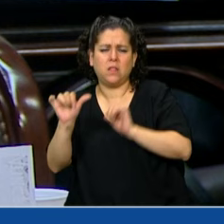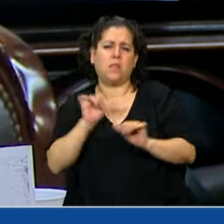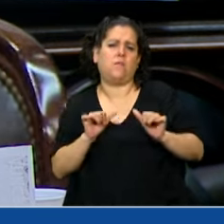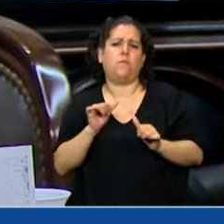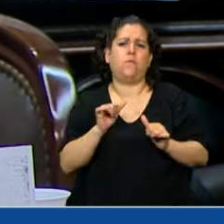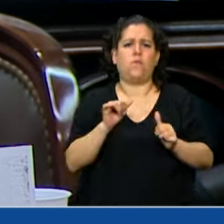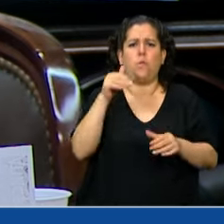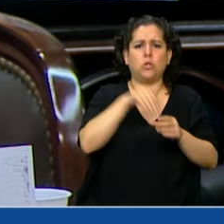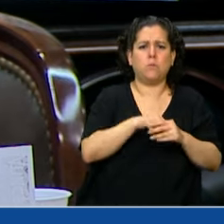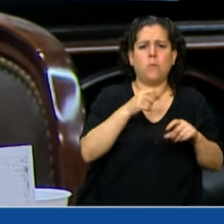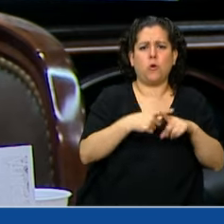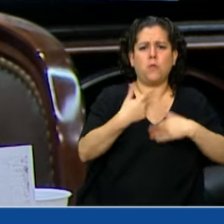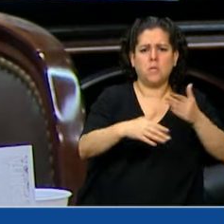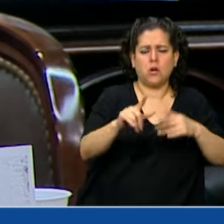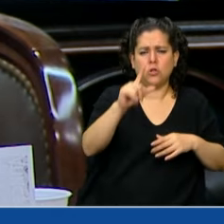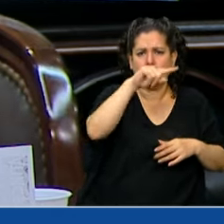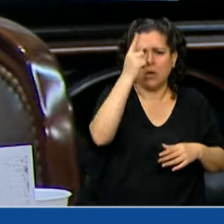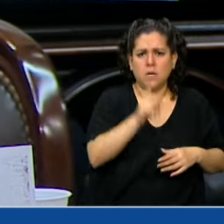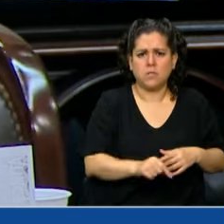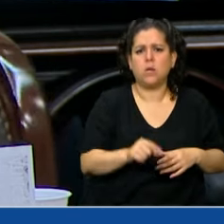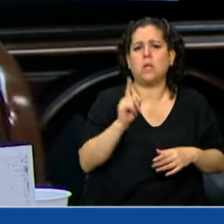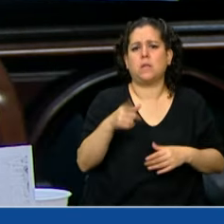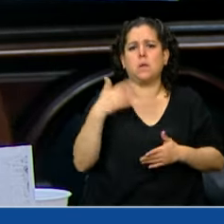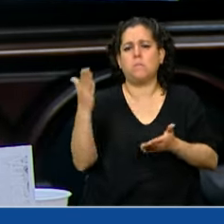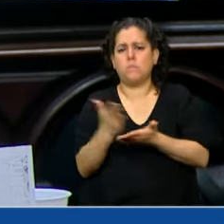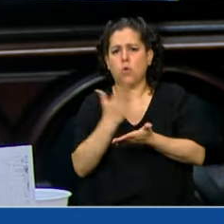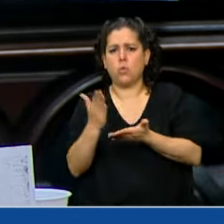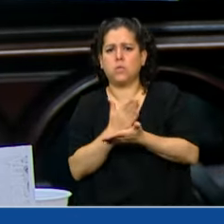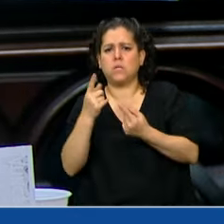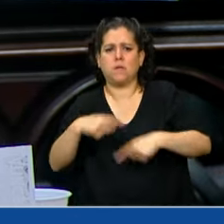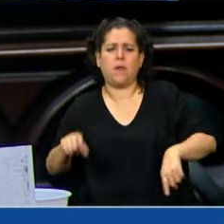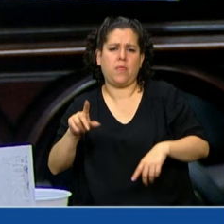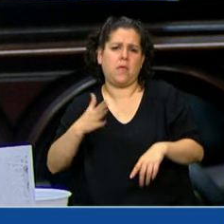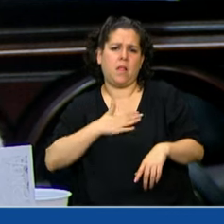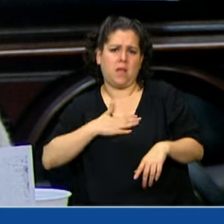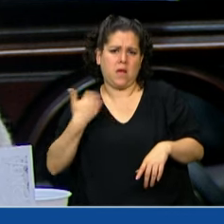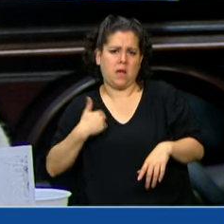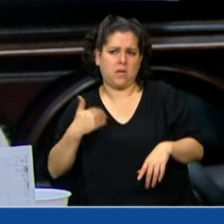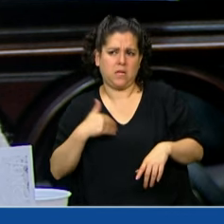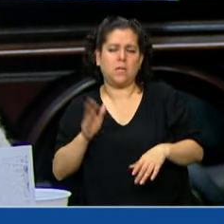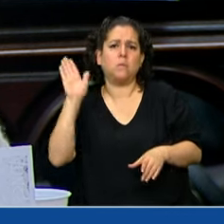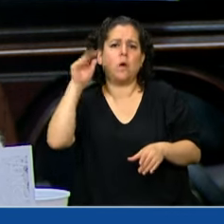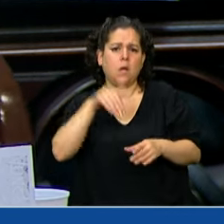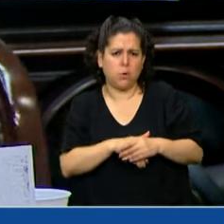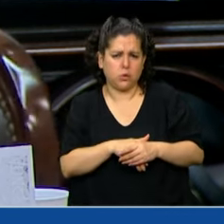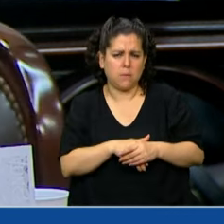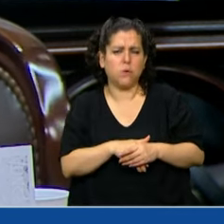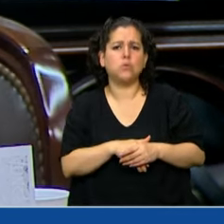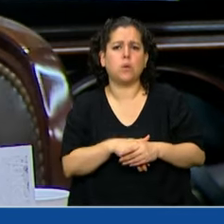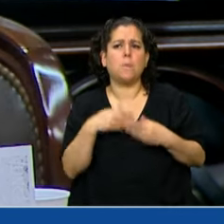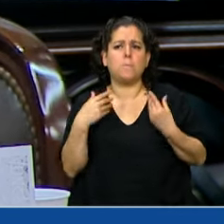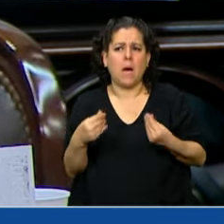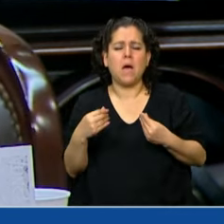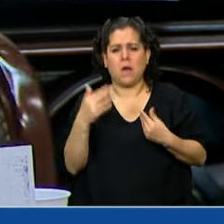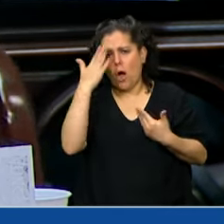desarrollo nacional y por la transformación productiva de la matriz productiva de nuestro país que votemos para